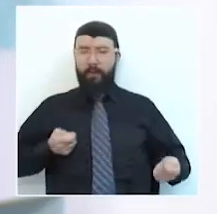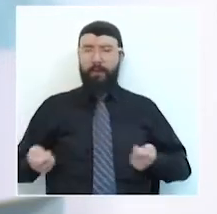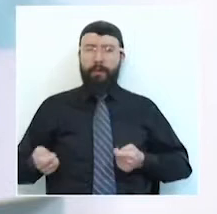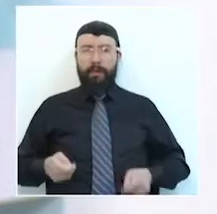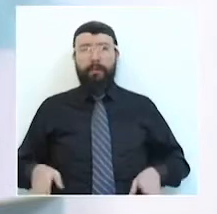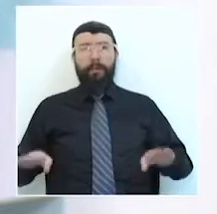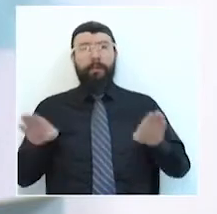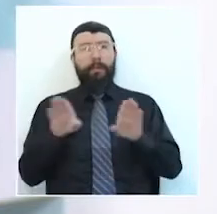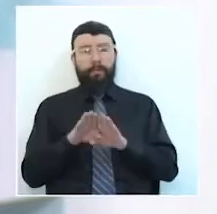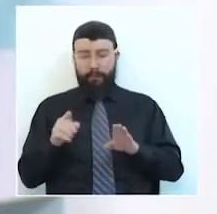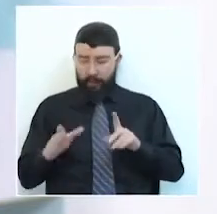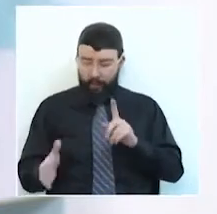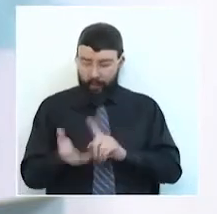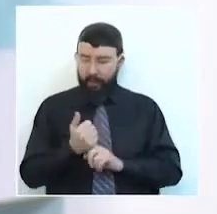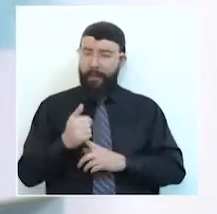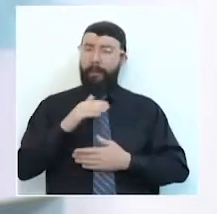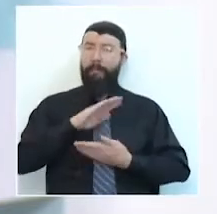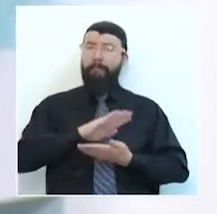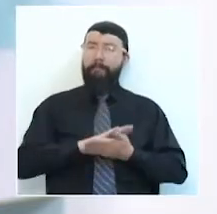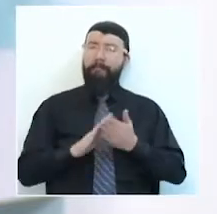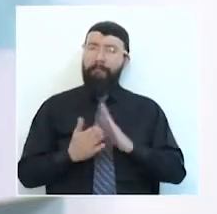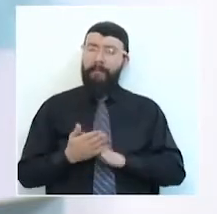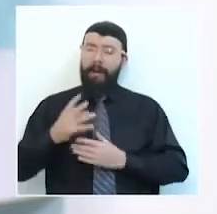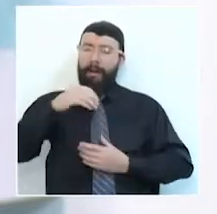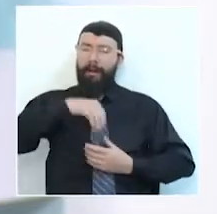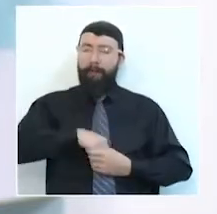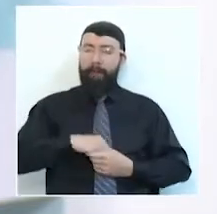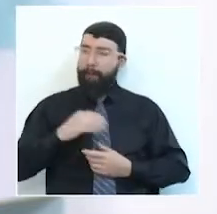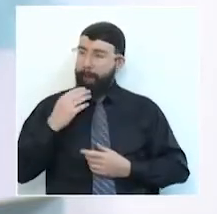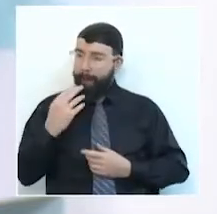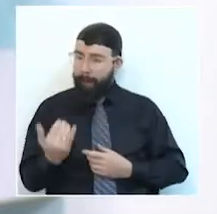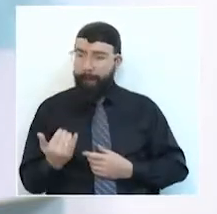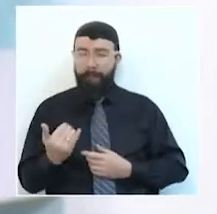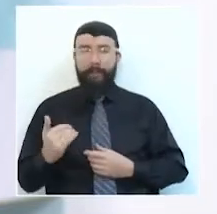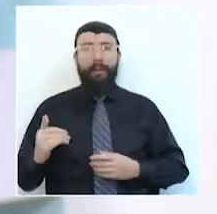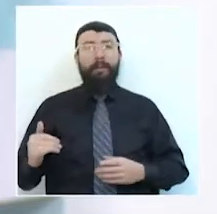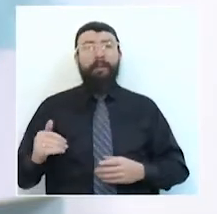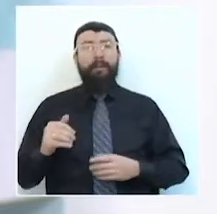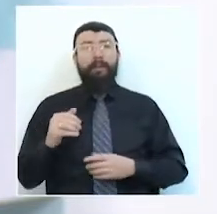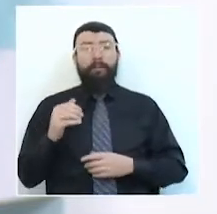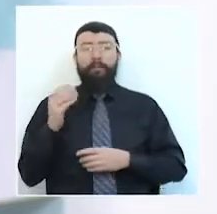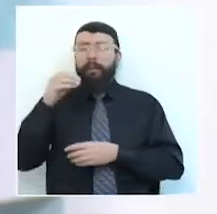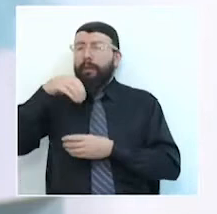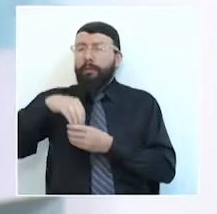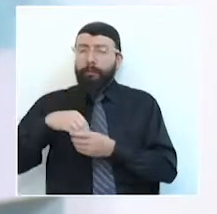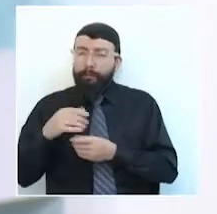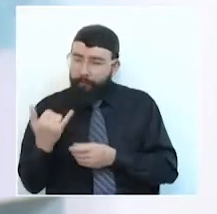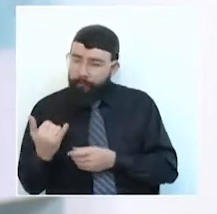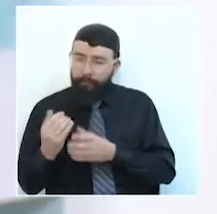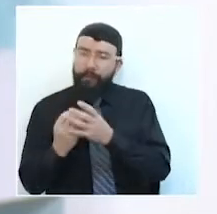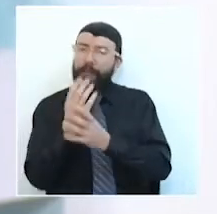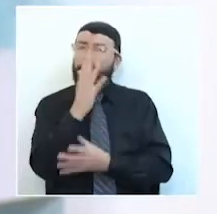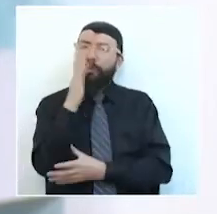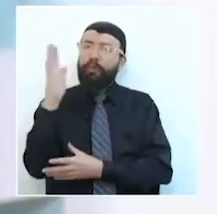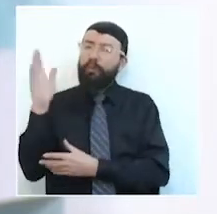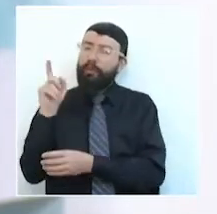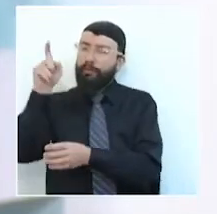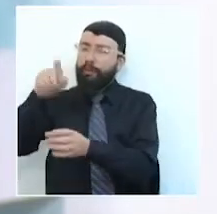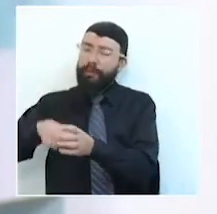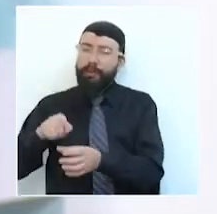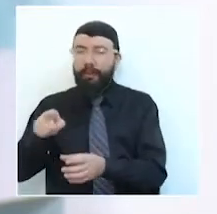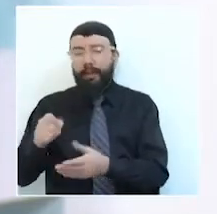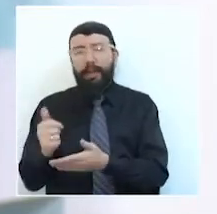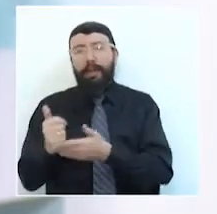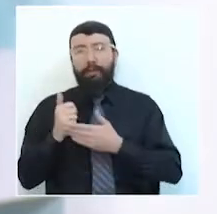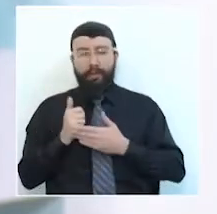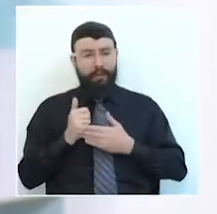de encontrar esa paz interior los baños de bosque que son elementos que nos ayudan a desconectar del estrés ya